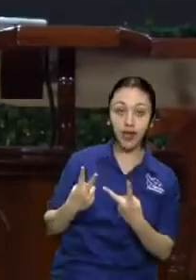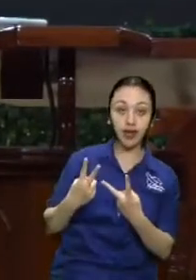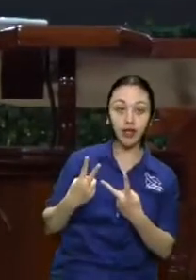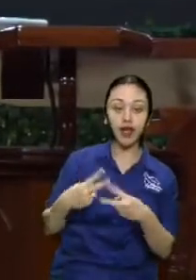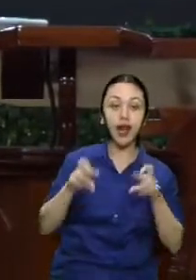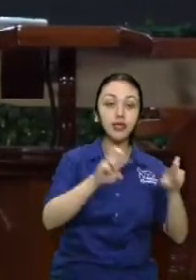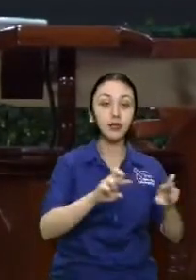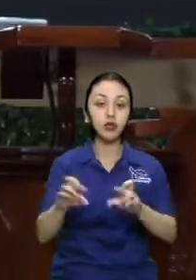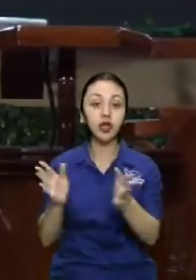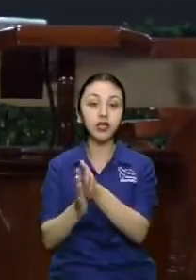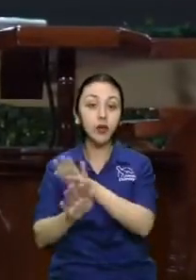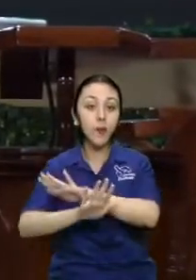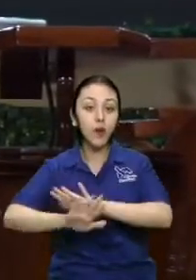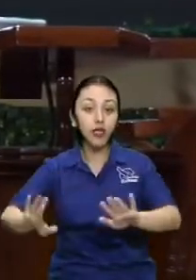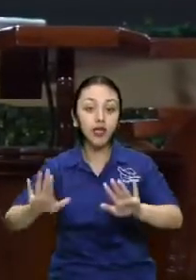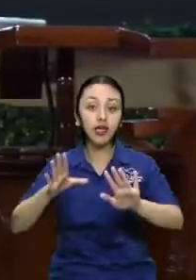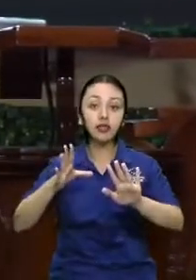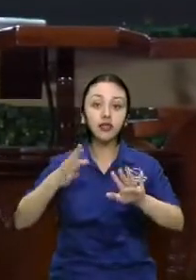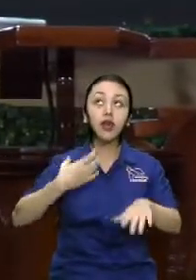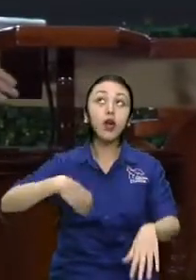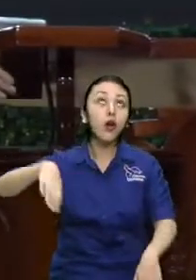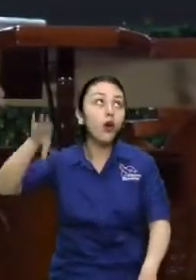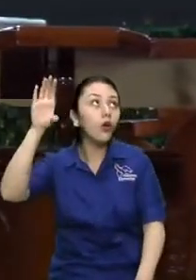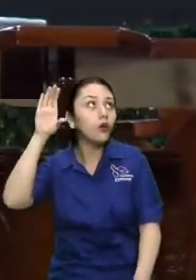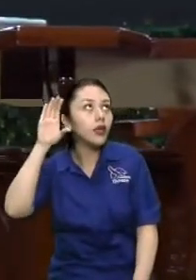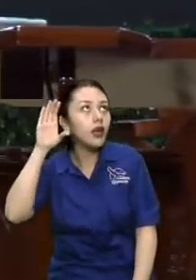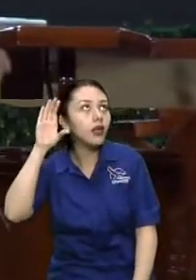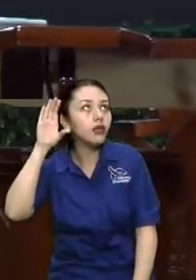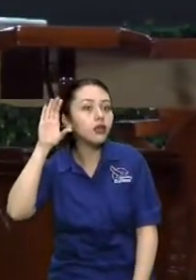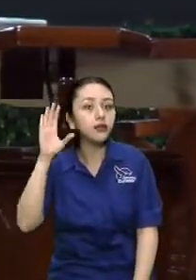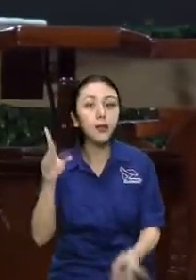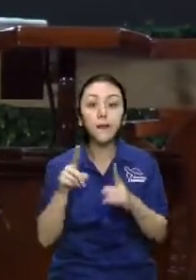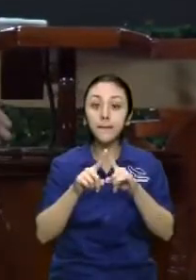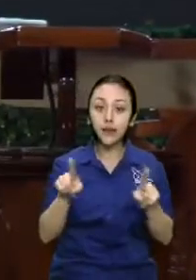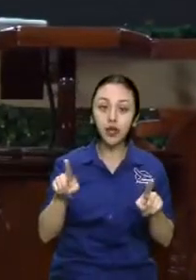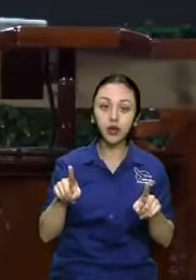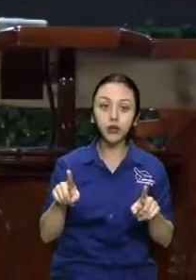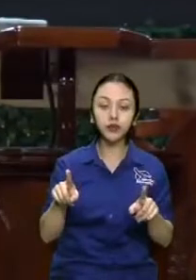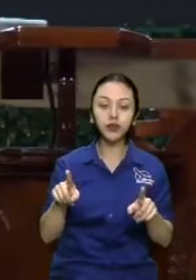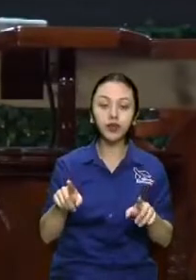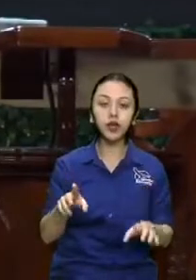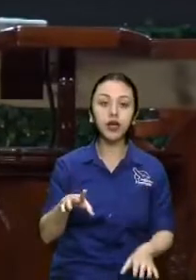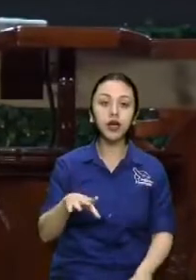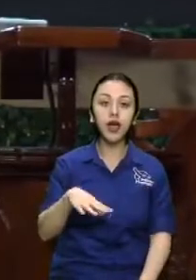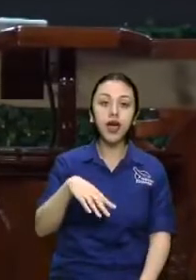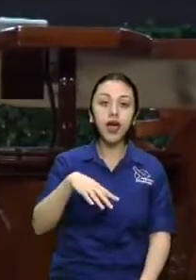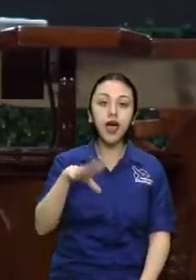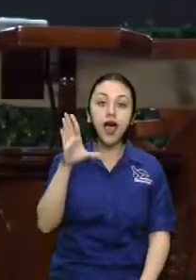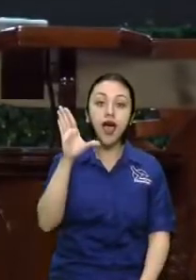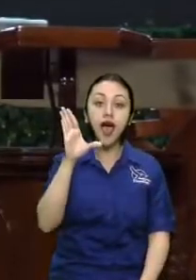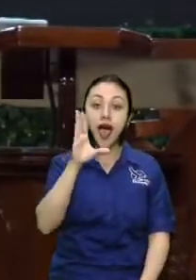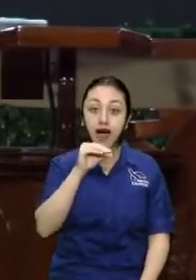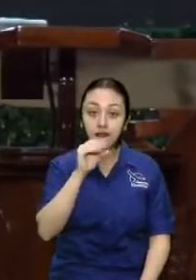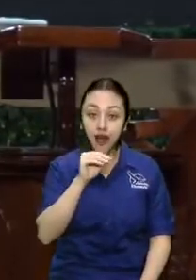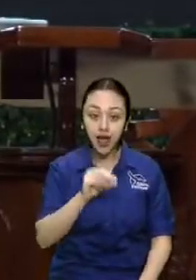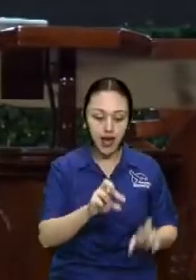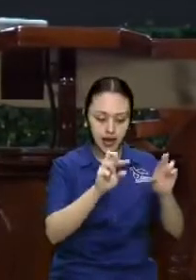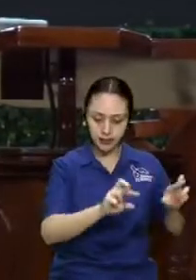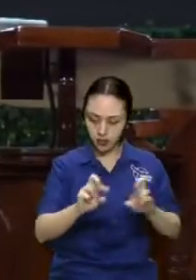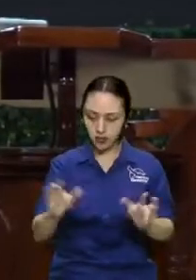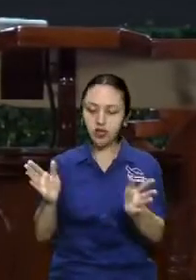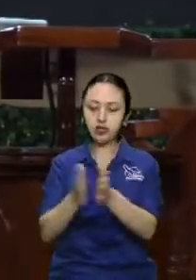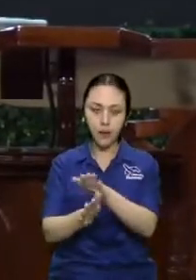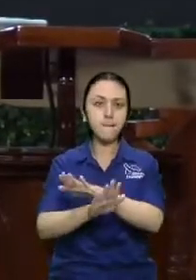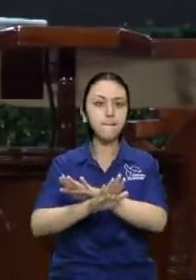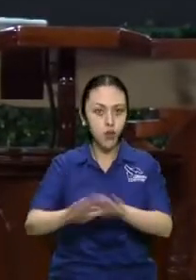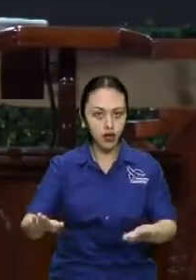y están hablando de los muertos espirituales también. Pero también está hablando de los muertos muertos, de los seres. Y yo sé, ya sé que alguno por ahí estará